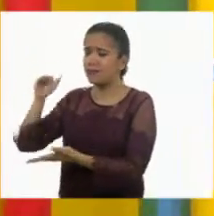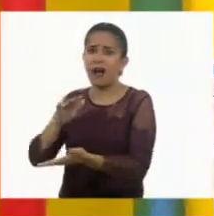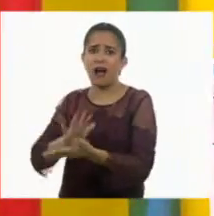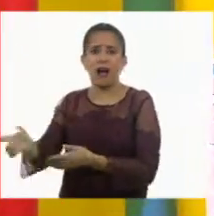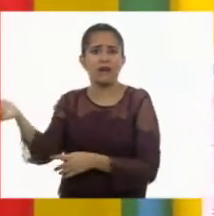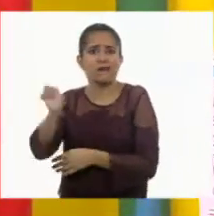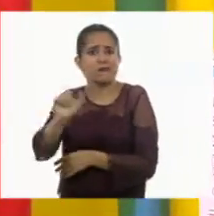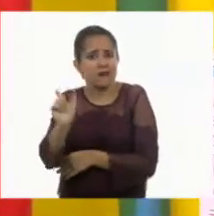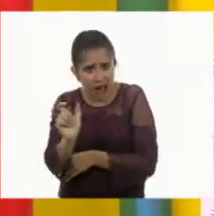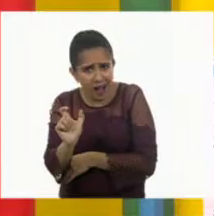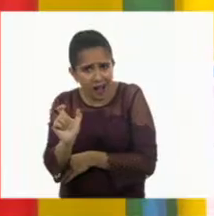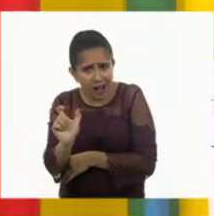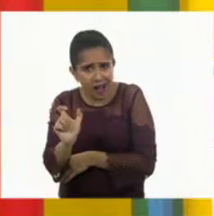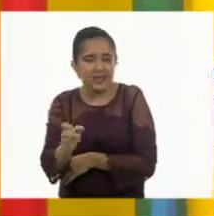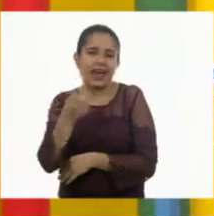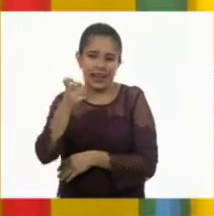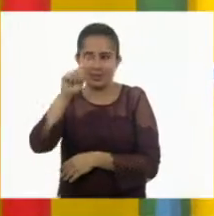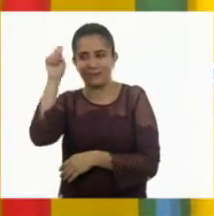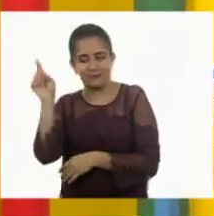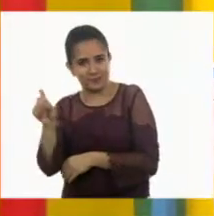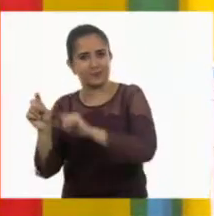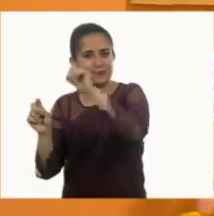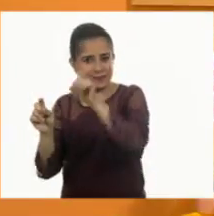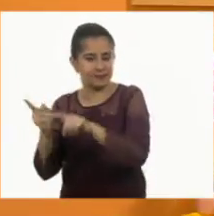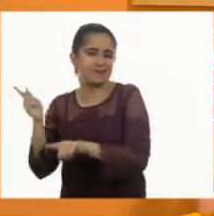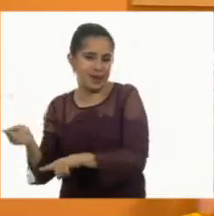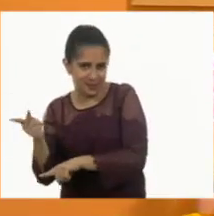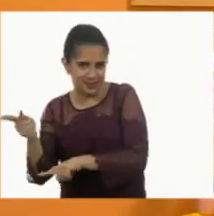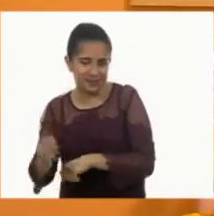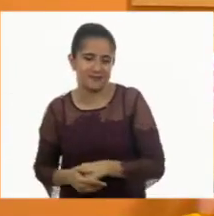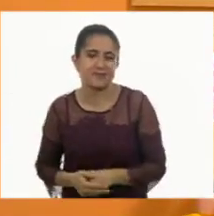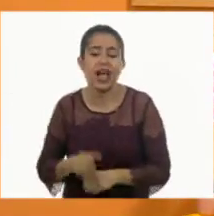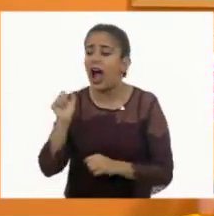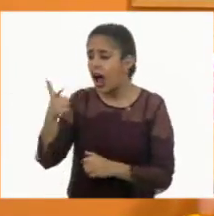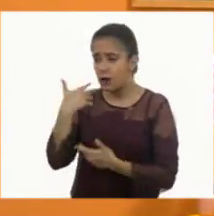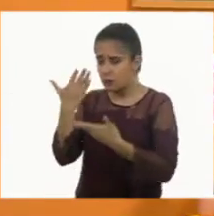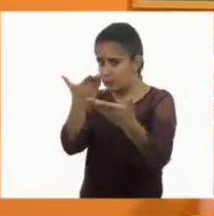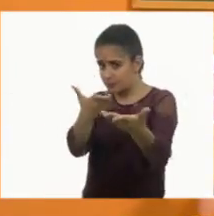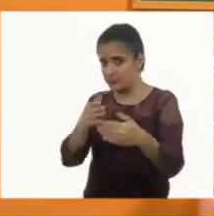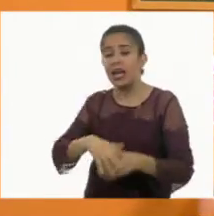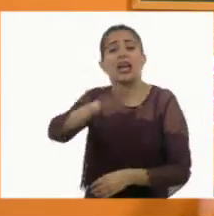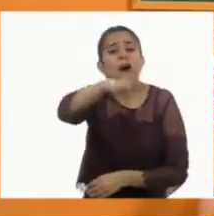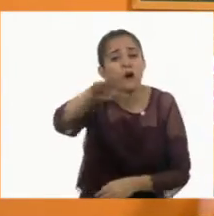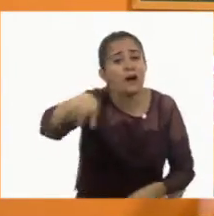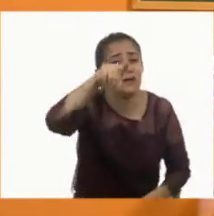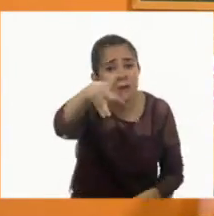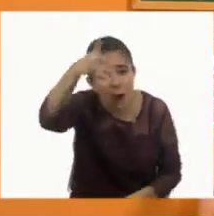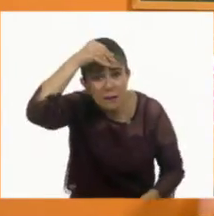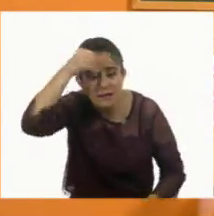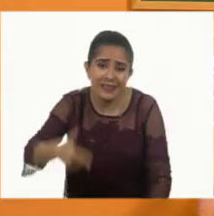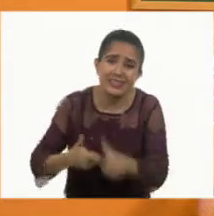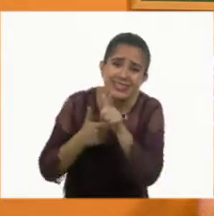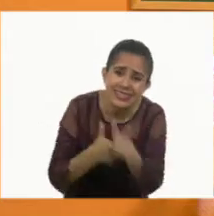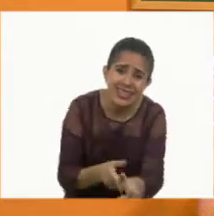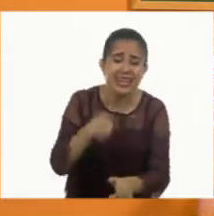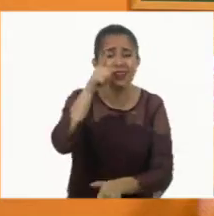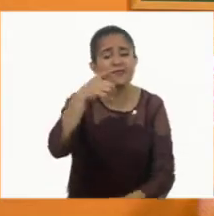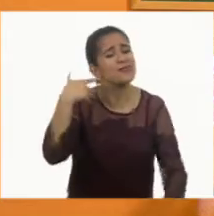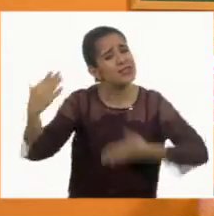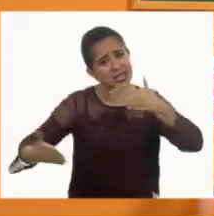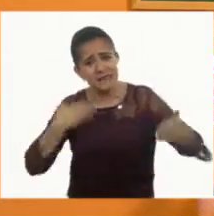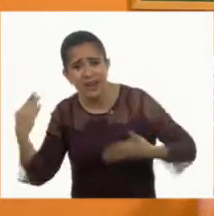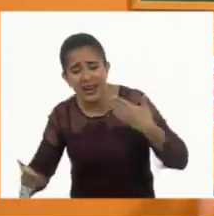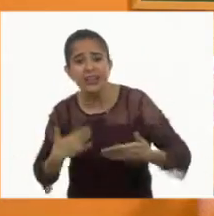Ramiro, ¿quieres decirle algo a las niñas y a los niños que nos están viendo? Que se diviertan aprendiendo y sigan buscando las interrogaciones y